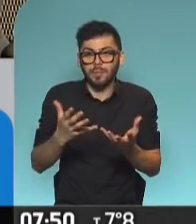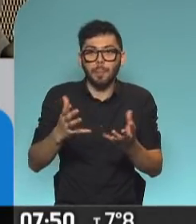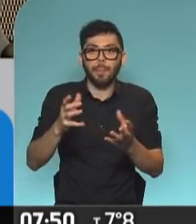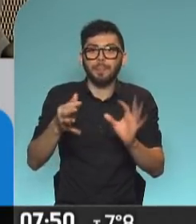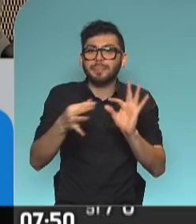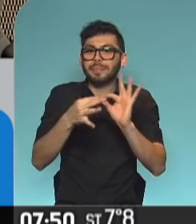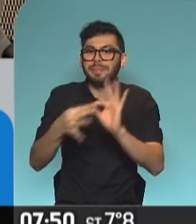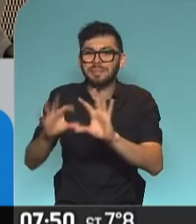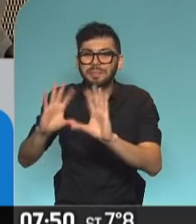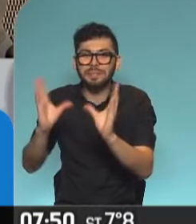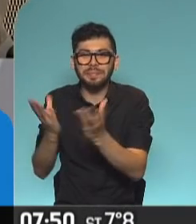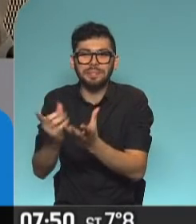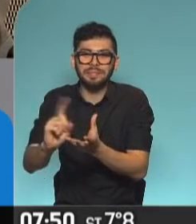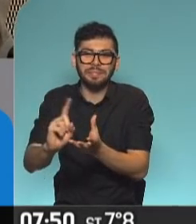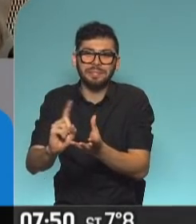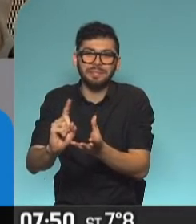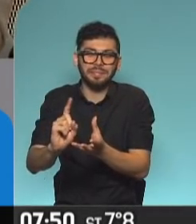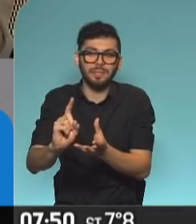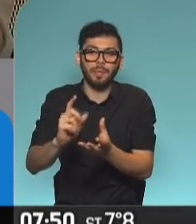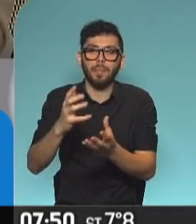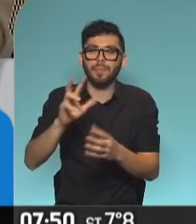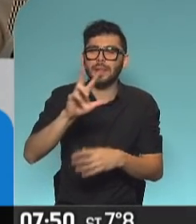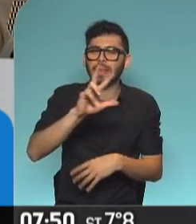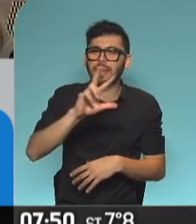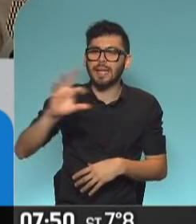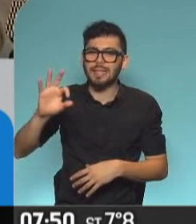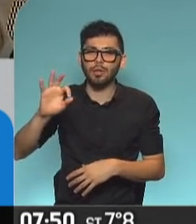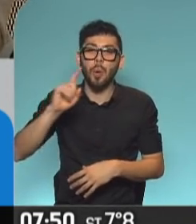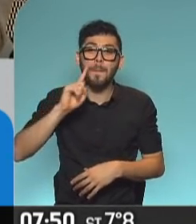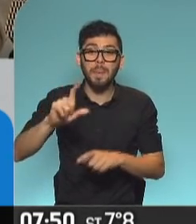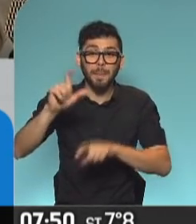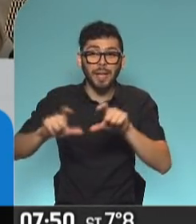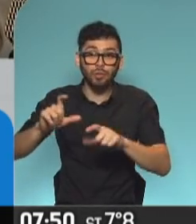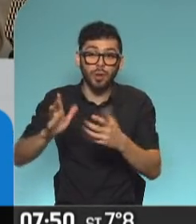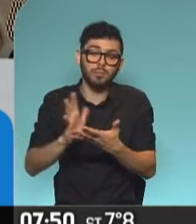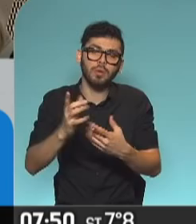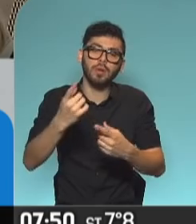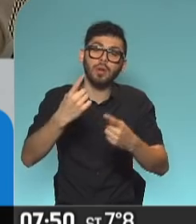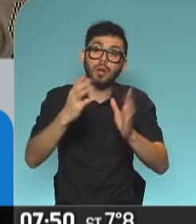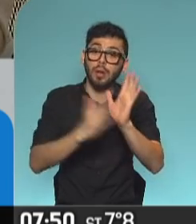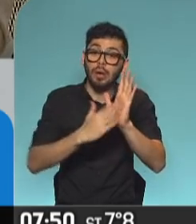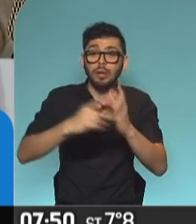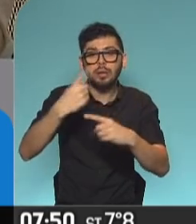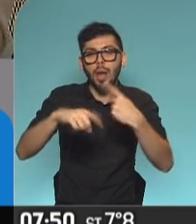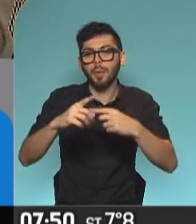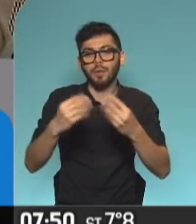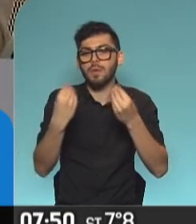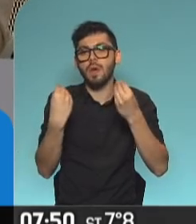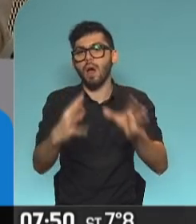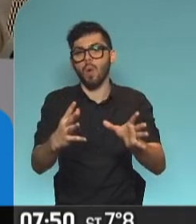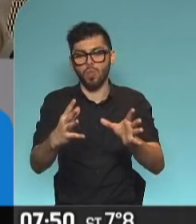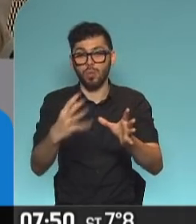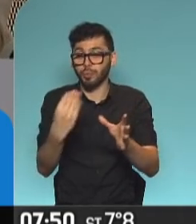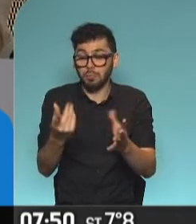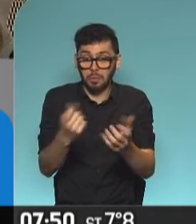gente y más o menos unos 300.000 usuarios dejaron de continuar con la renovación de los permisos porque de la